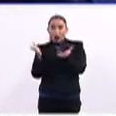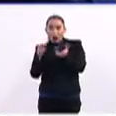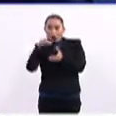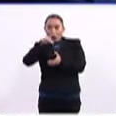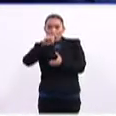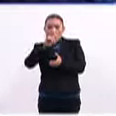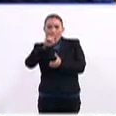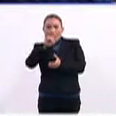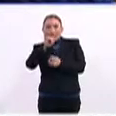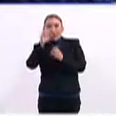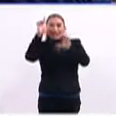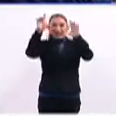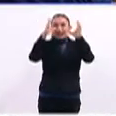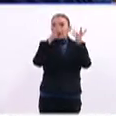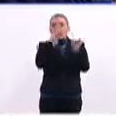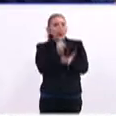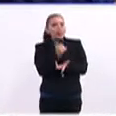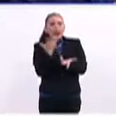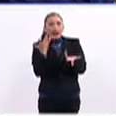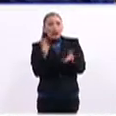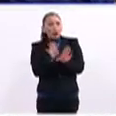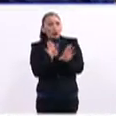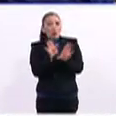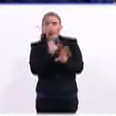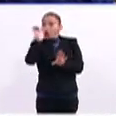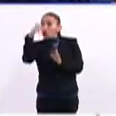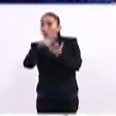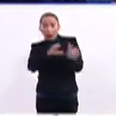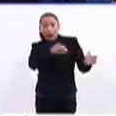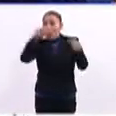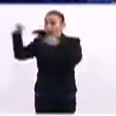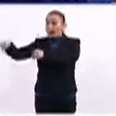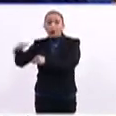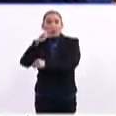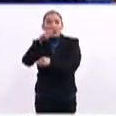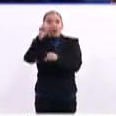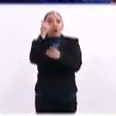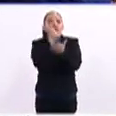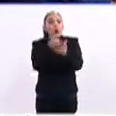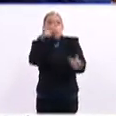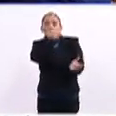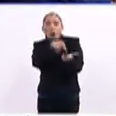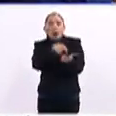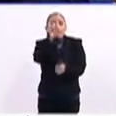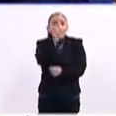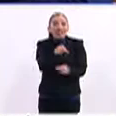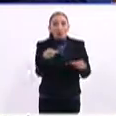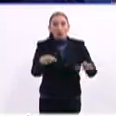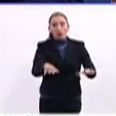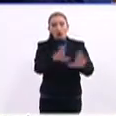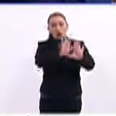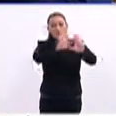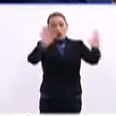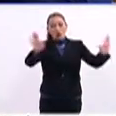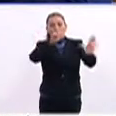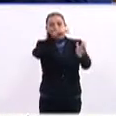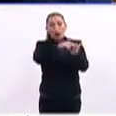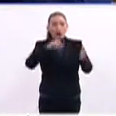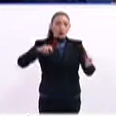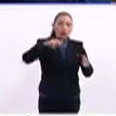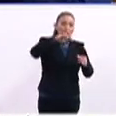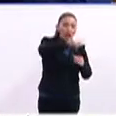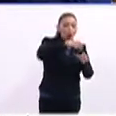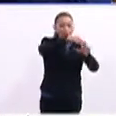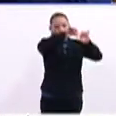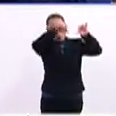moldes y todo que no podían quedar ya en ningún otro lado. Solamente se hicieron específicamente para esa banqueta, para esa escalera, para